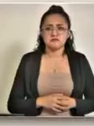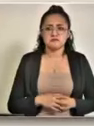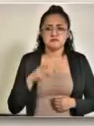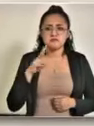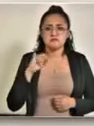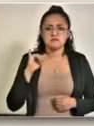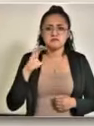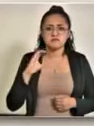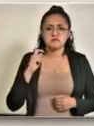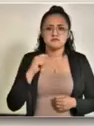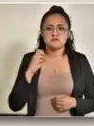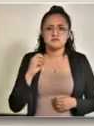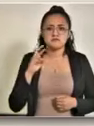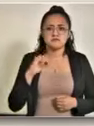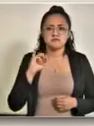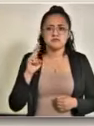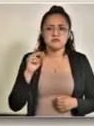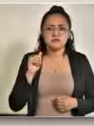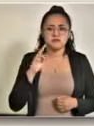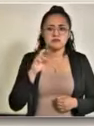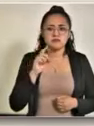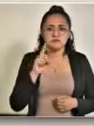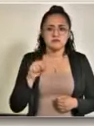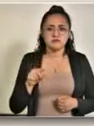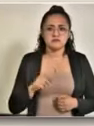Víctor Juárez, El Sol de Puebla.